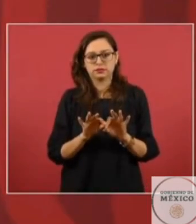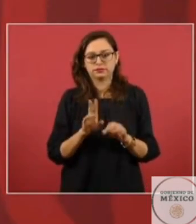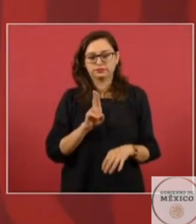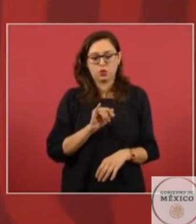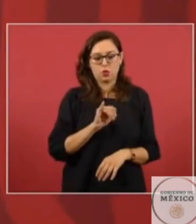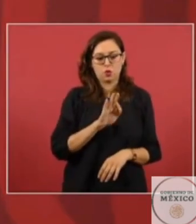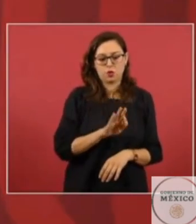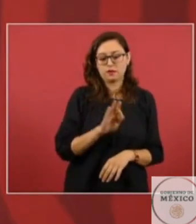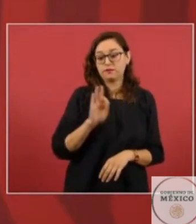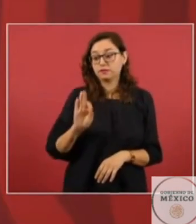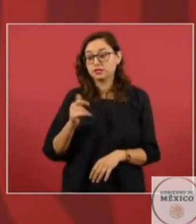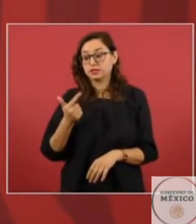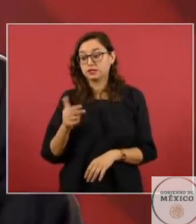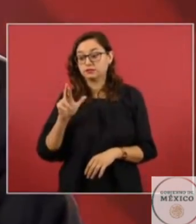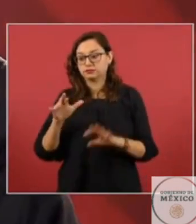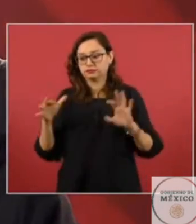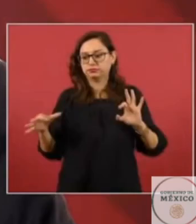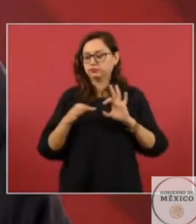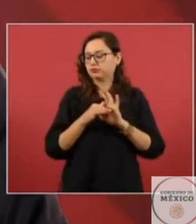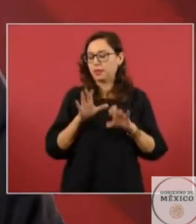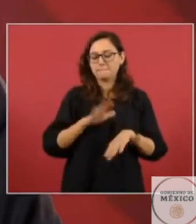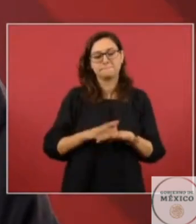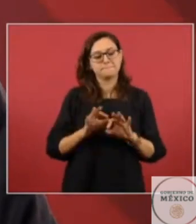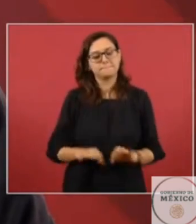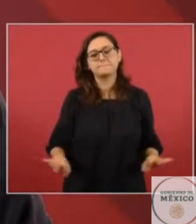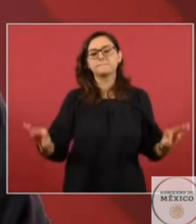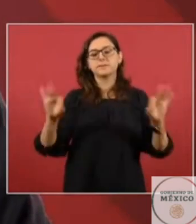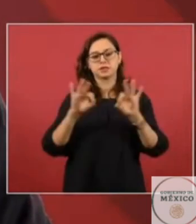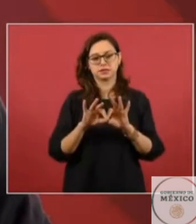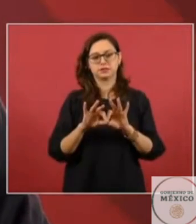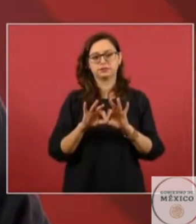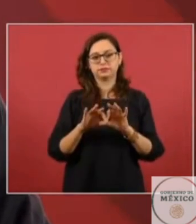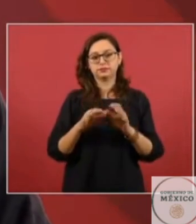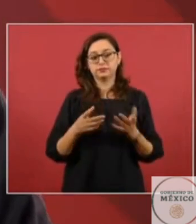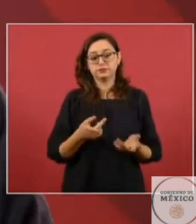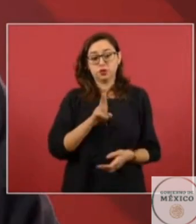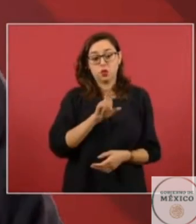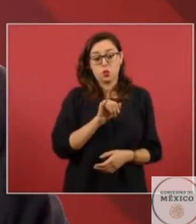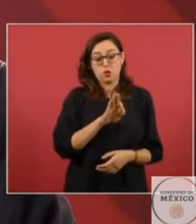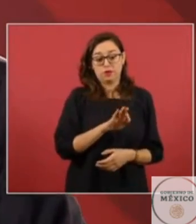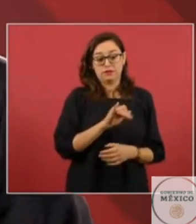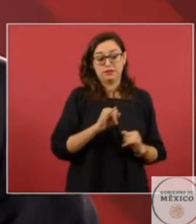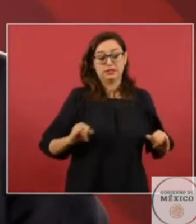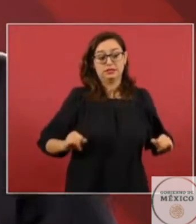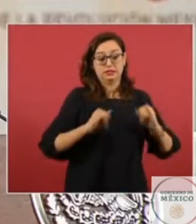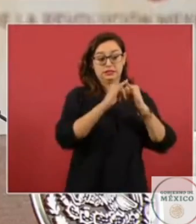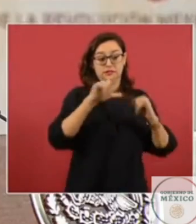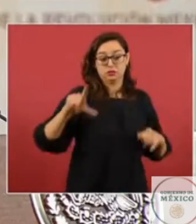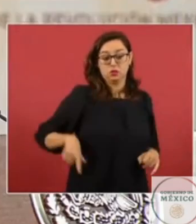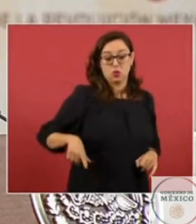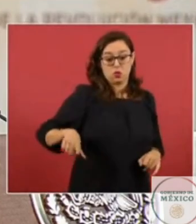ser importantes para las investigaciones que realiza el Ministerio Público. O sea, el gobierno no investiga